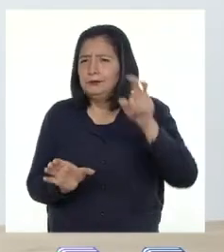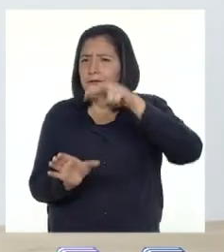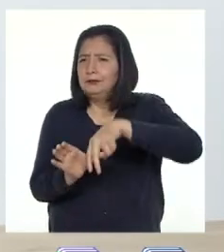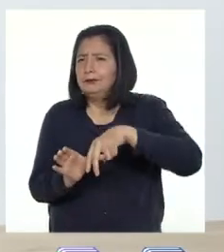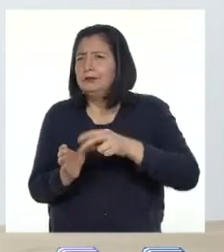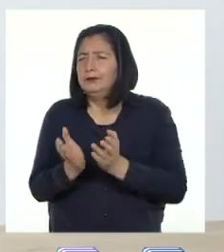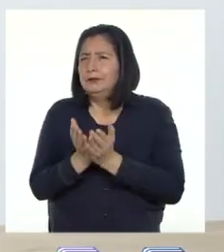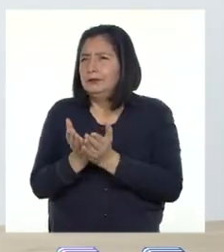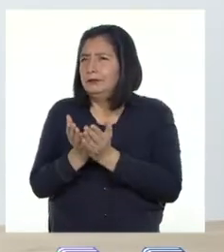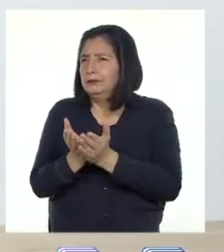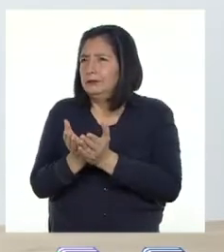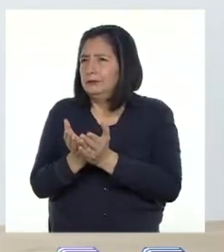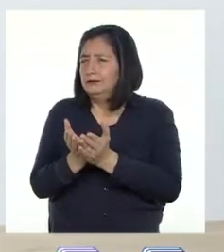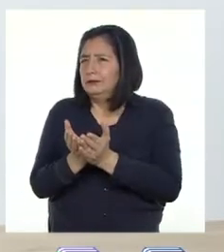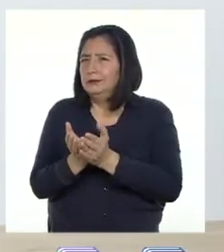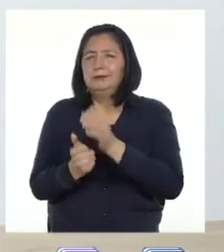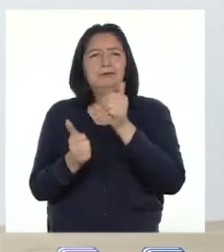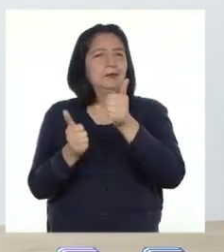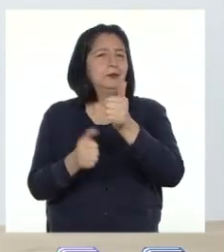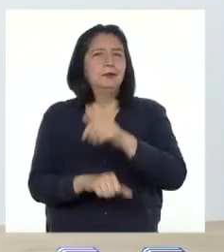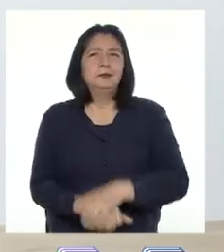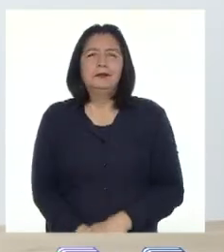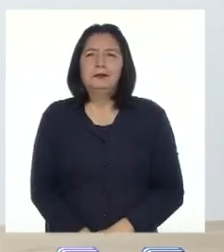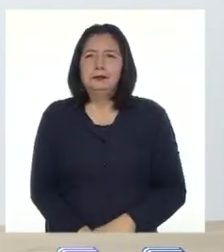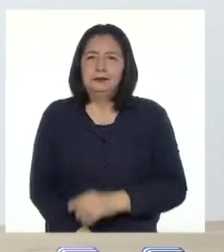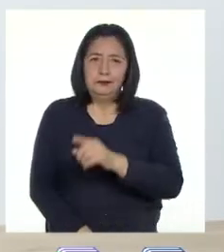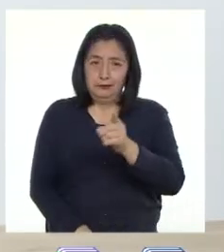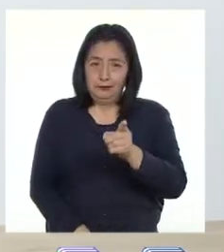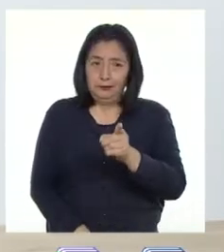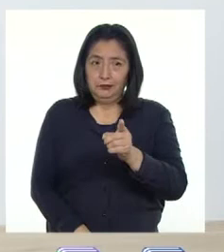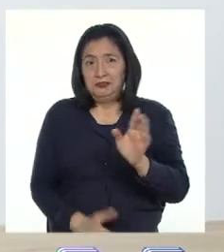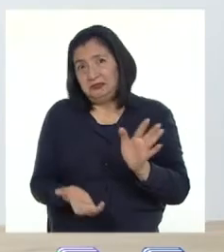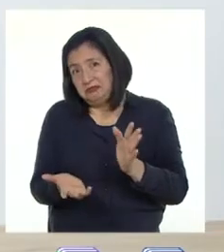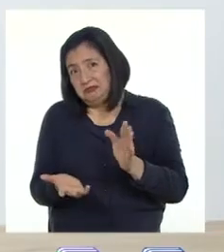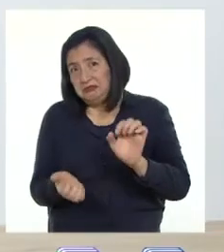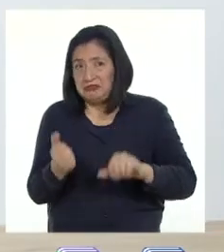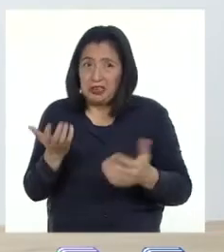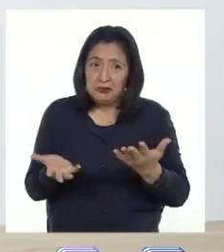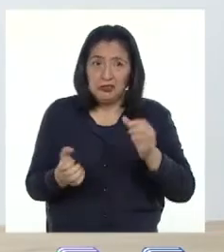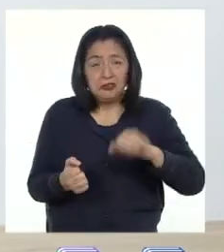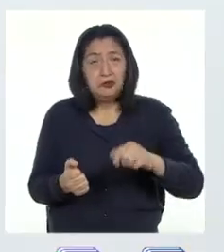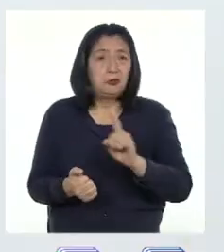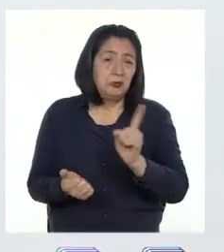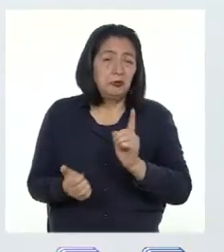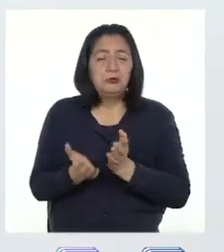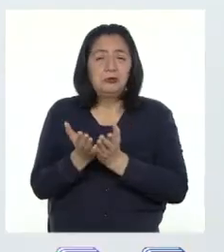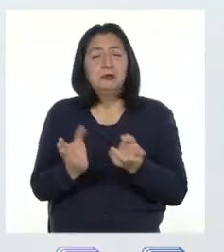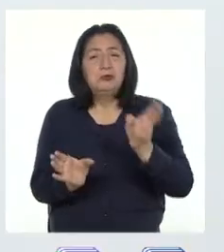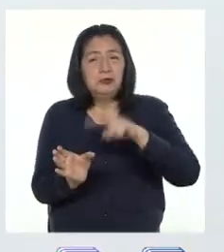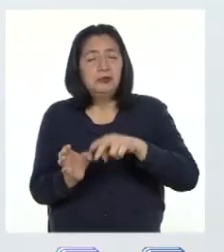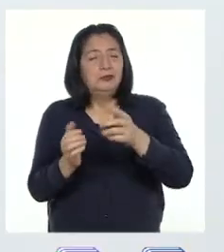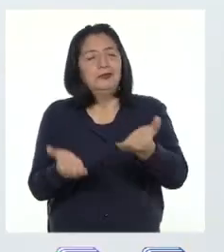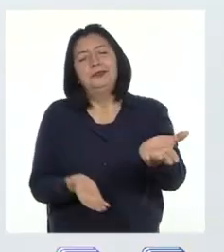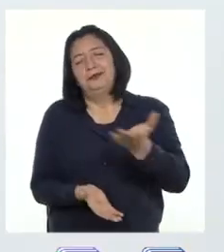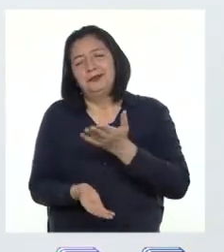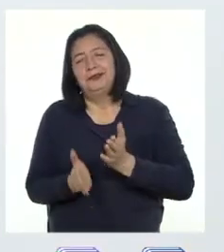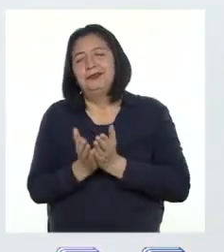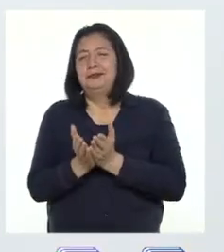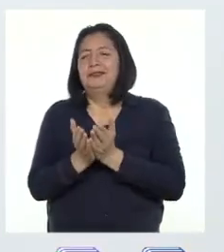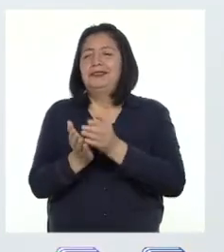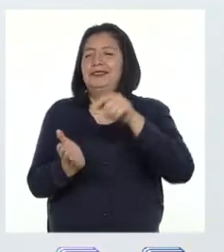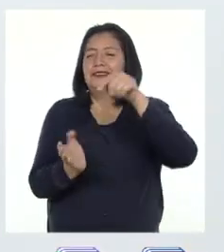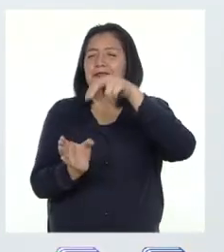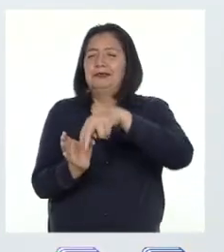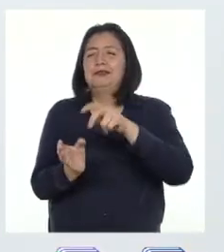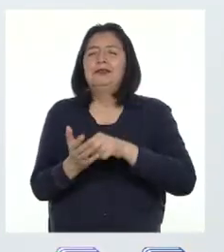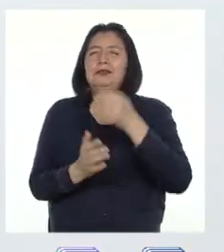bote. Eso es. Así te hayas o no te hayas subido, hoy te invito a navegar conmigo en ese